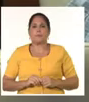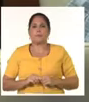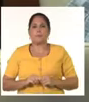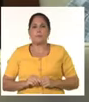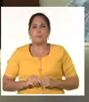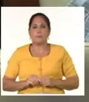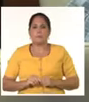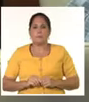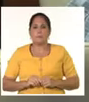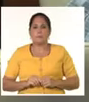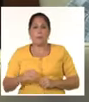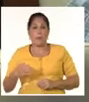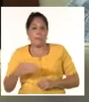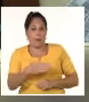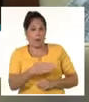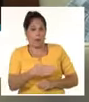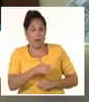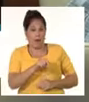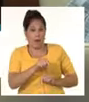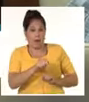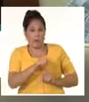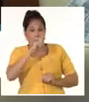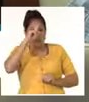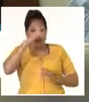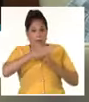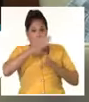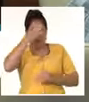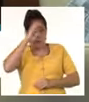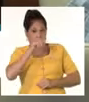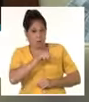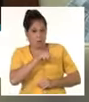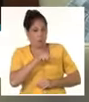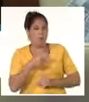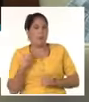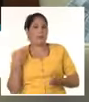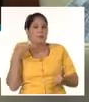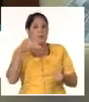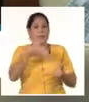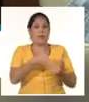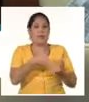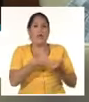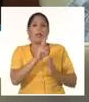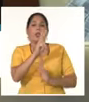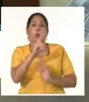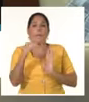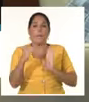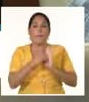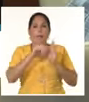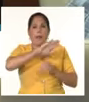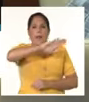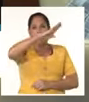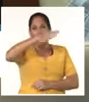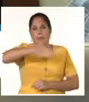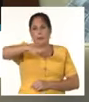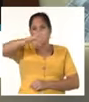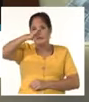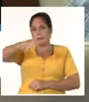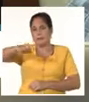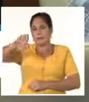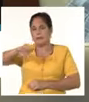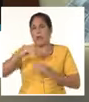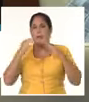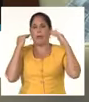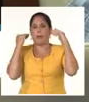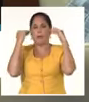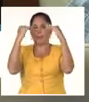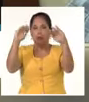directo a baracoa desde Santiago de Cuba 2000 eh 2000 Tejas de van a llegar